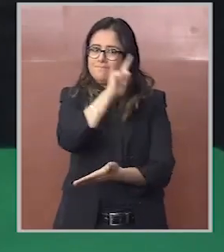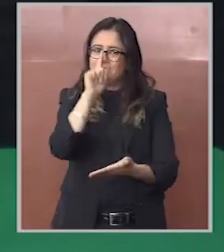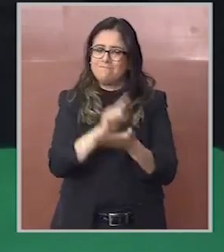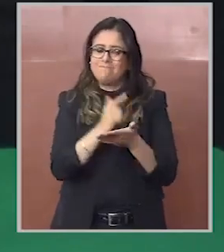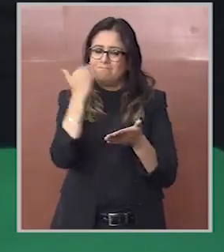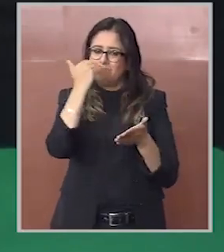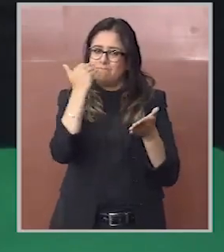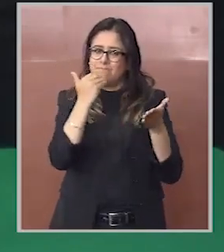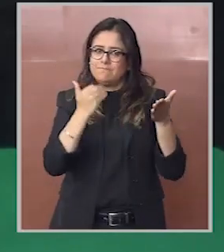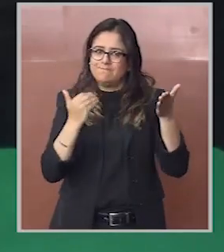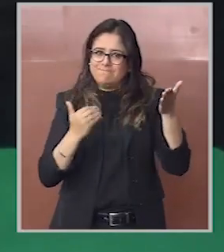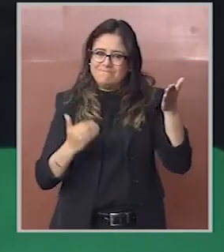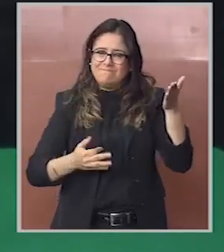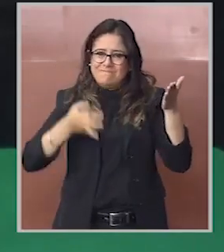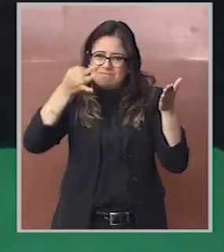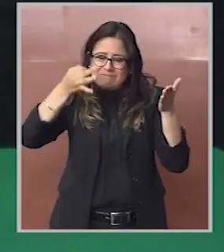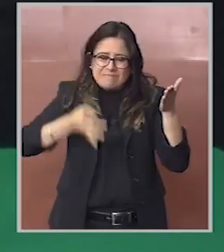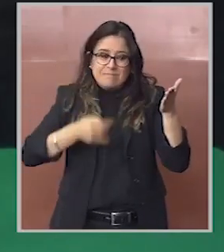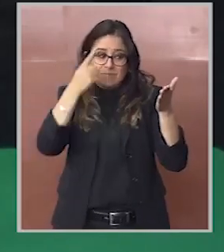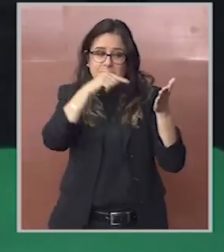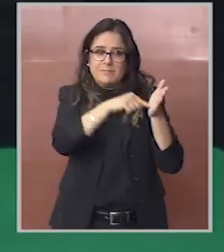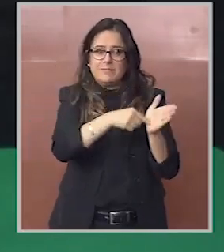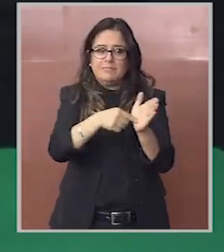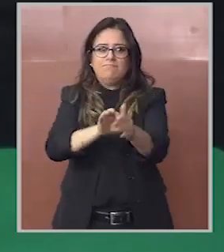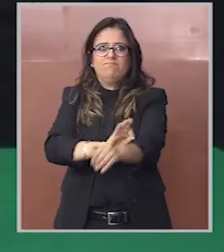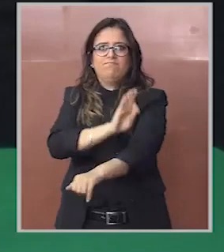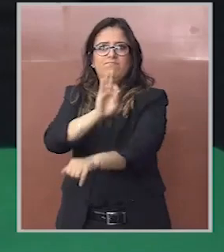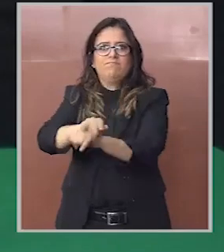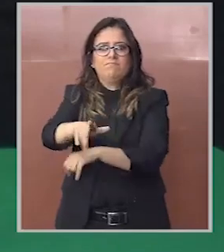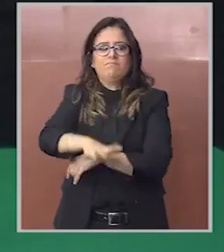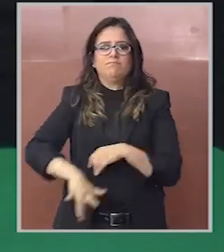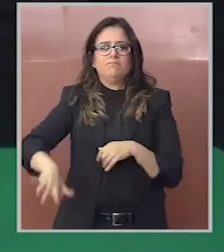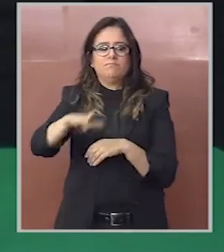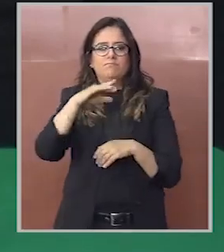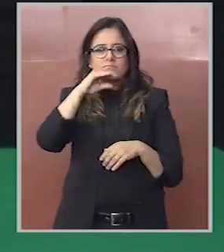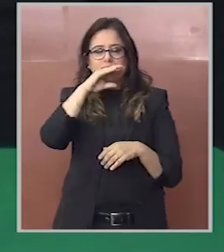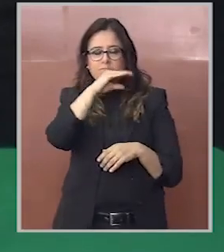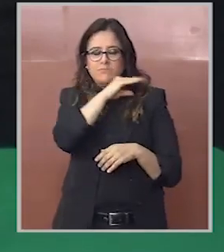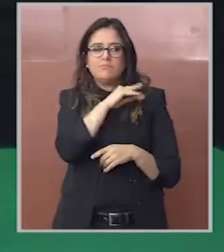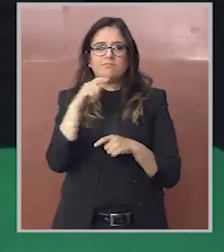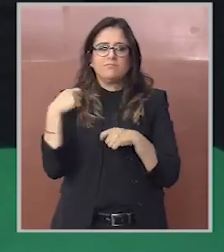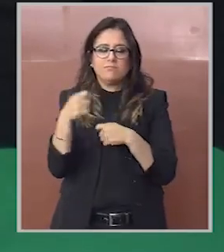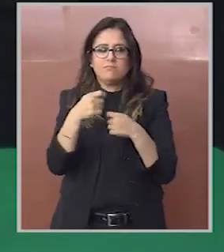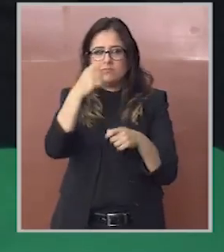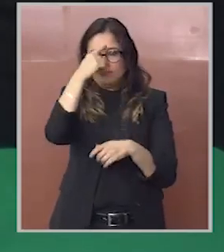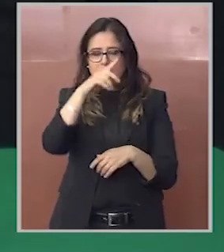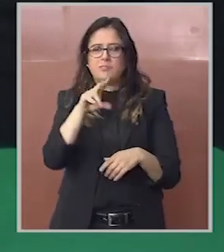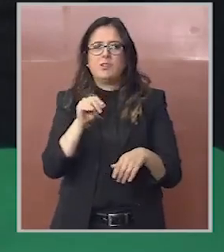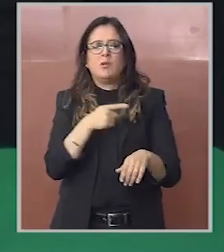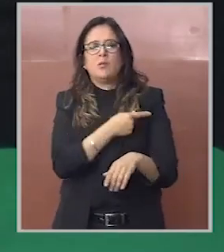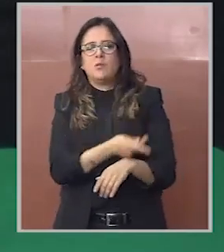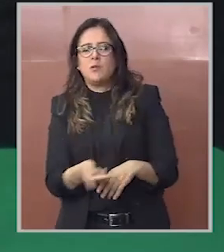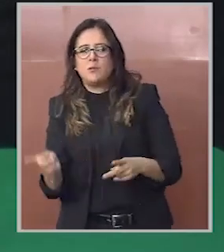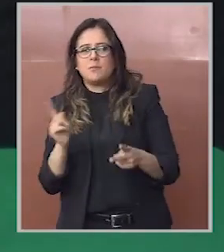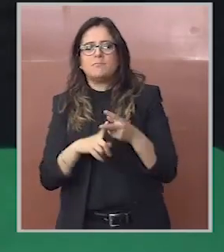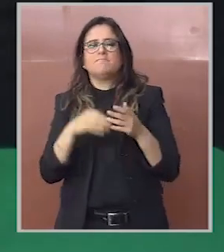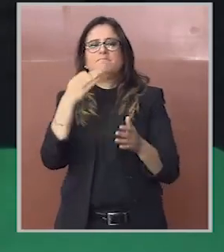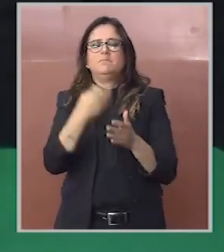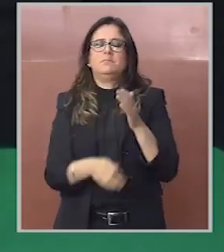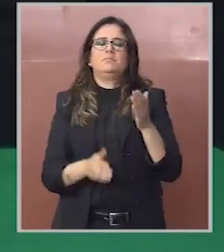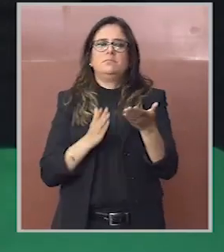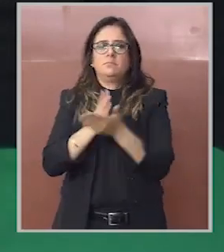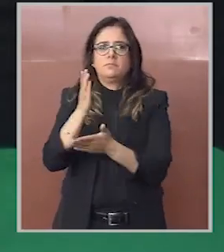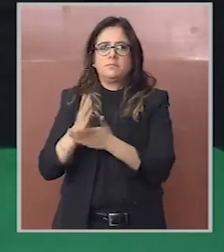romper el círculo vicioso de la pobreza de la falta de acceso a la educación de la falta de acceso a un trabajo allí